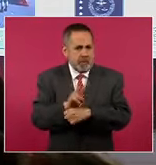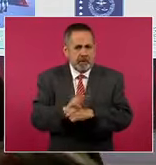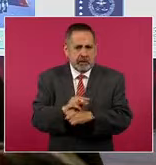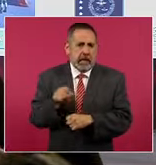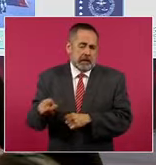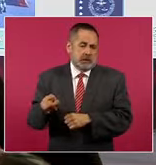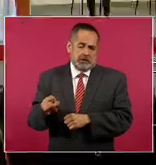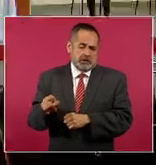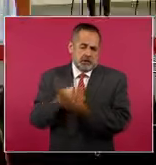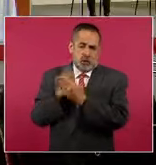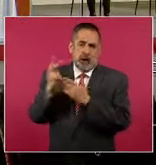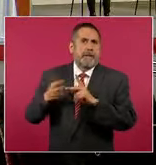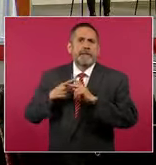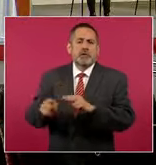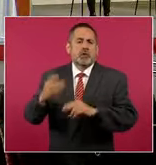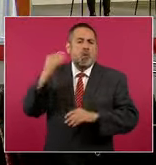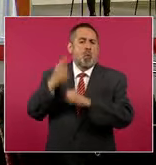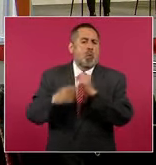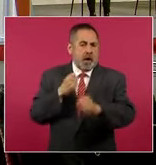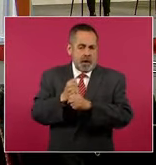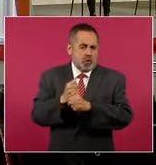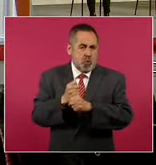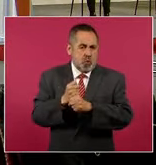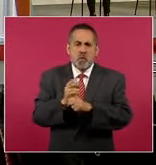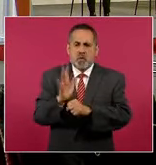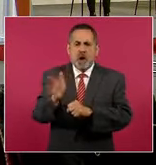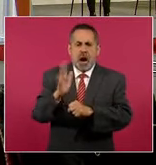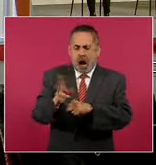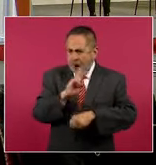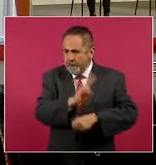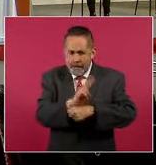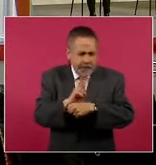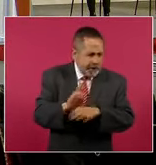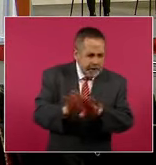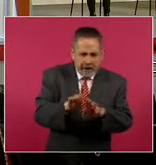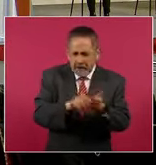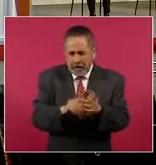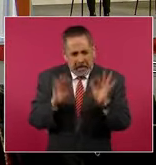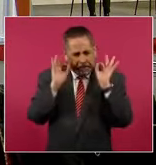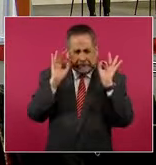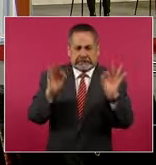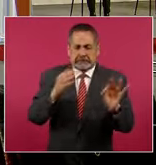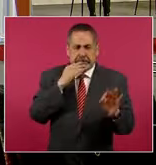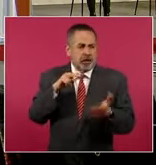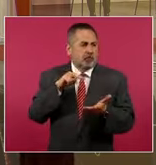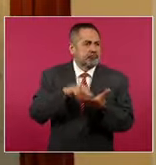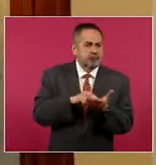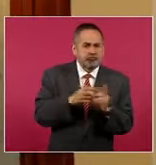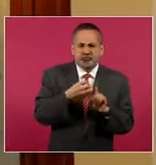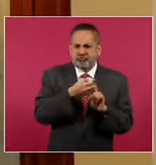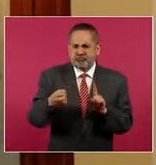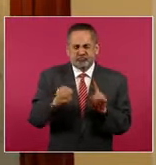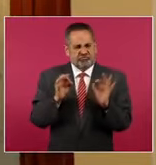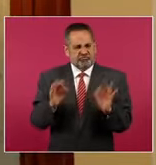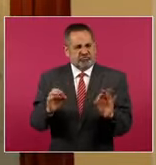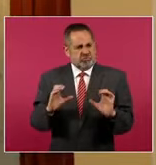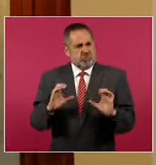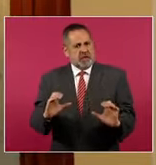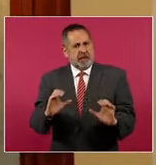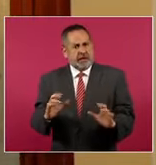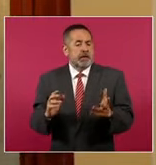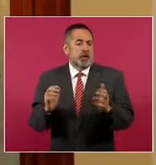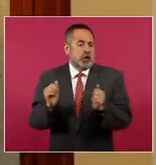se puso en ejecución el año pasado y que ya se logró tener una presencia completa en las carreteras